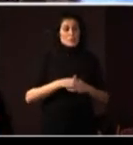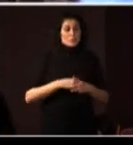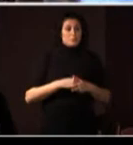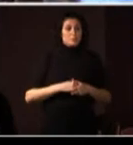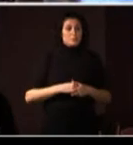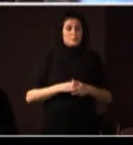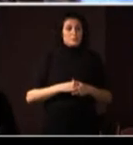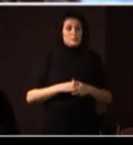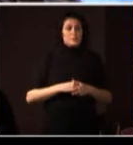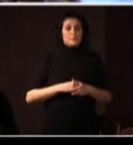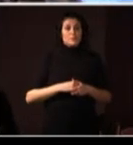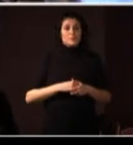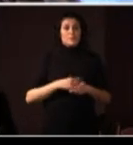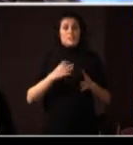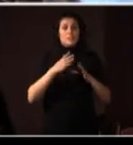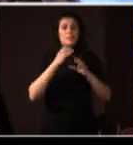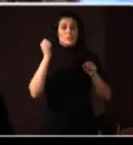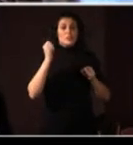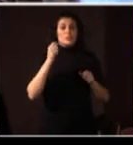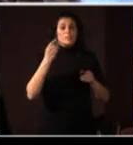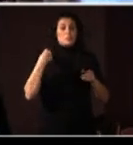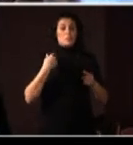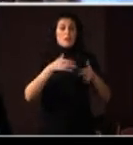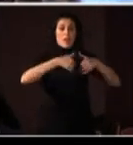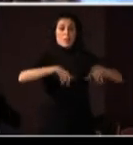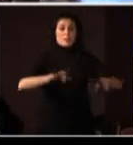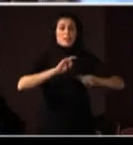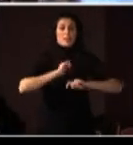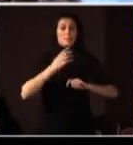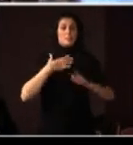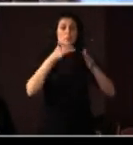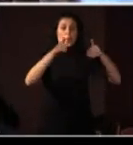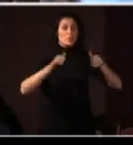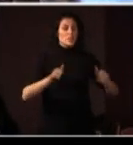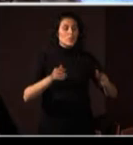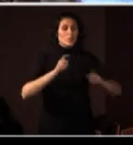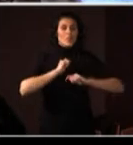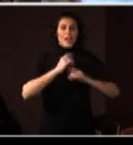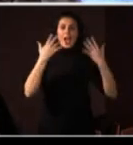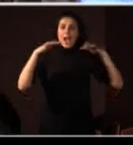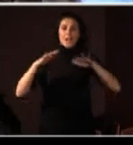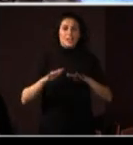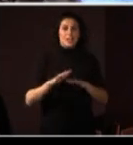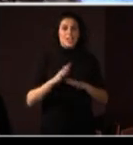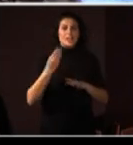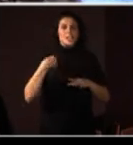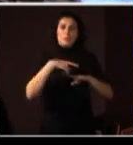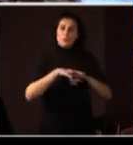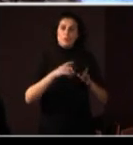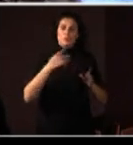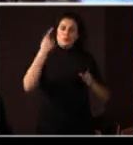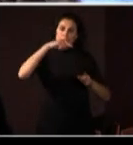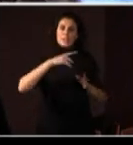posible. El nombramiento de embajadora de Albacete y su feria es un título que tiene de alegría y a la vez de